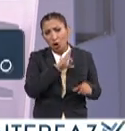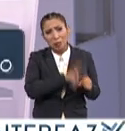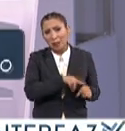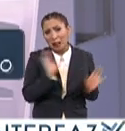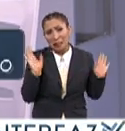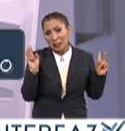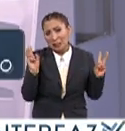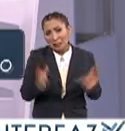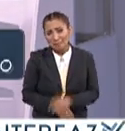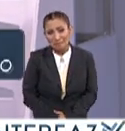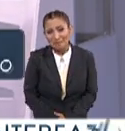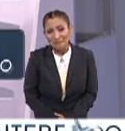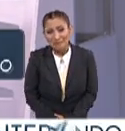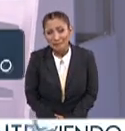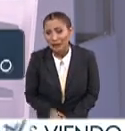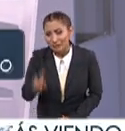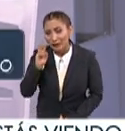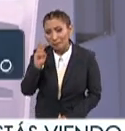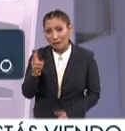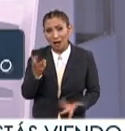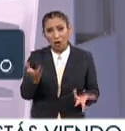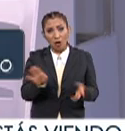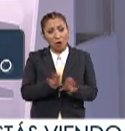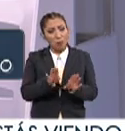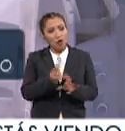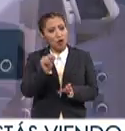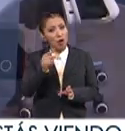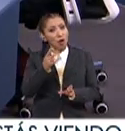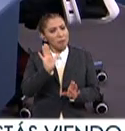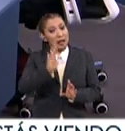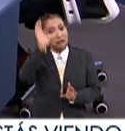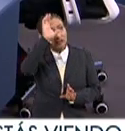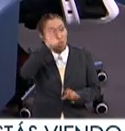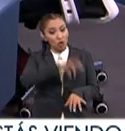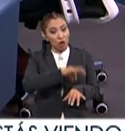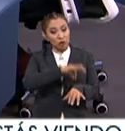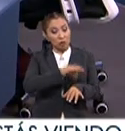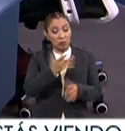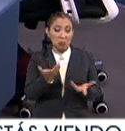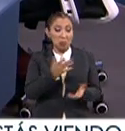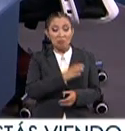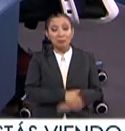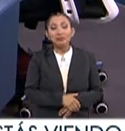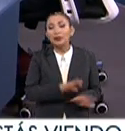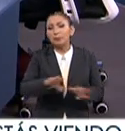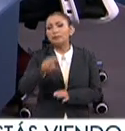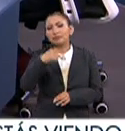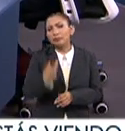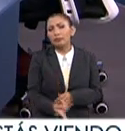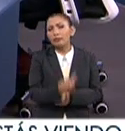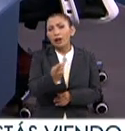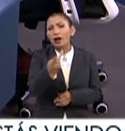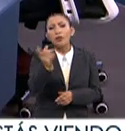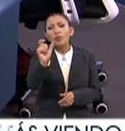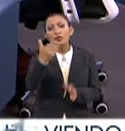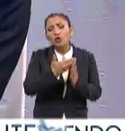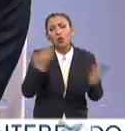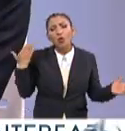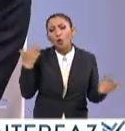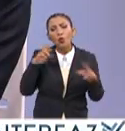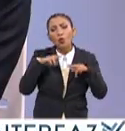normal. Sí, parece una persona, ni parece científico ni médico. Oye, una pregunta, ¿y cuándo fue